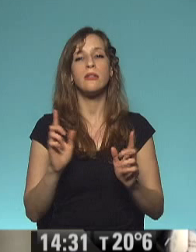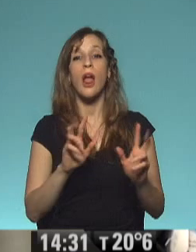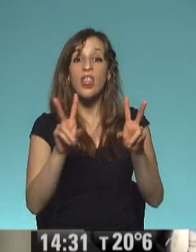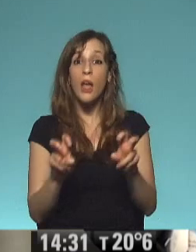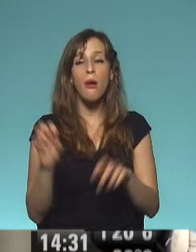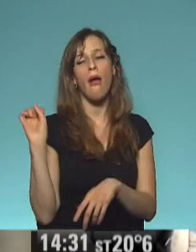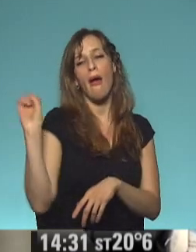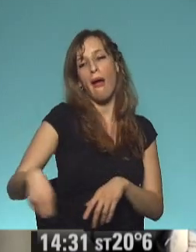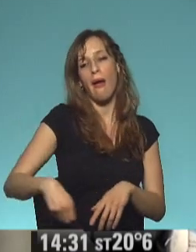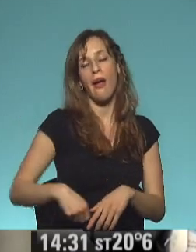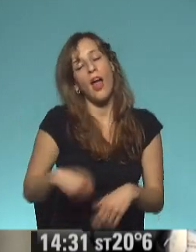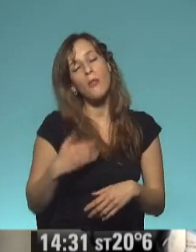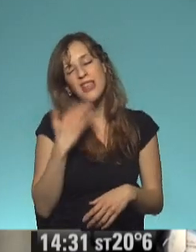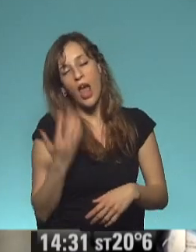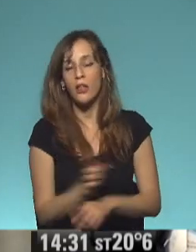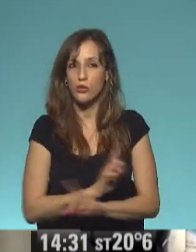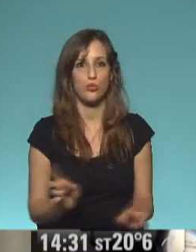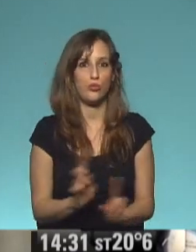yo veo